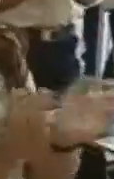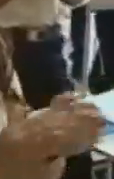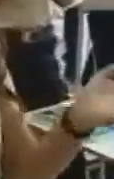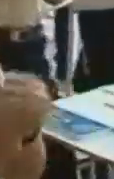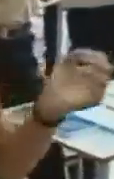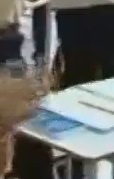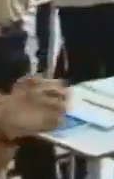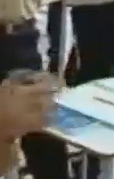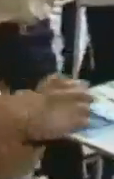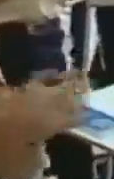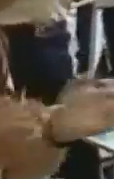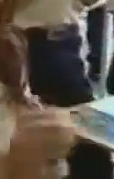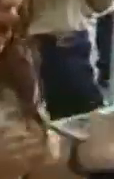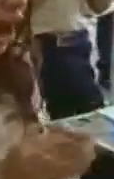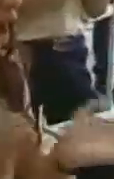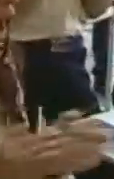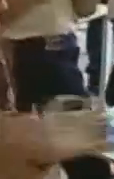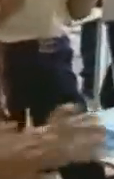su tableta.